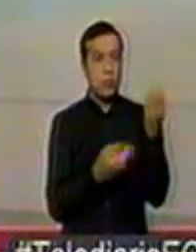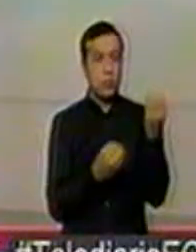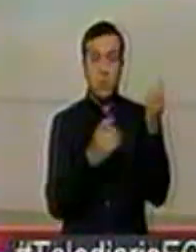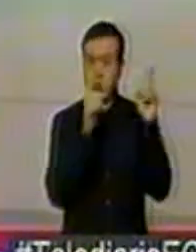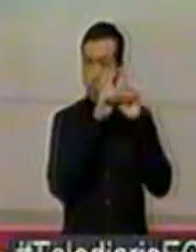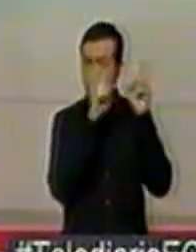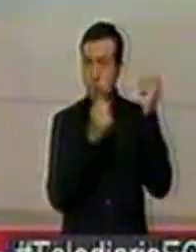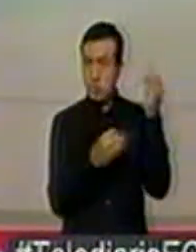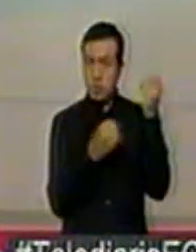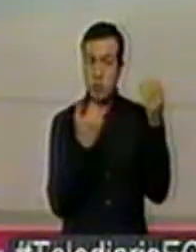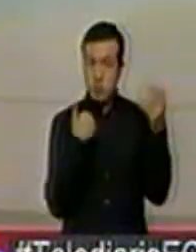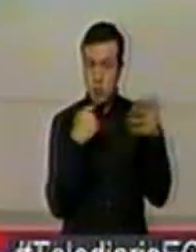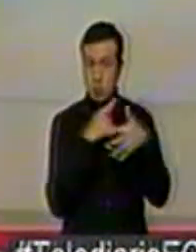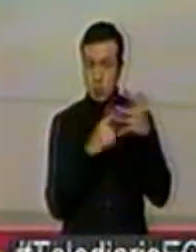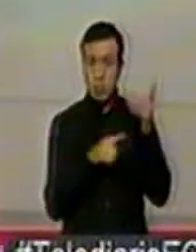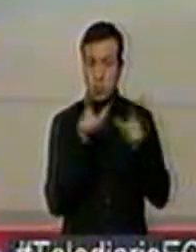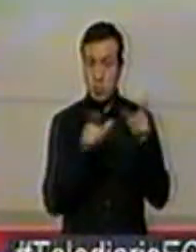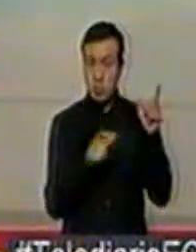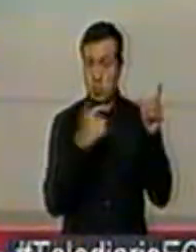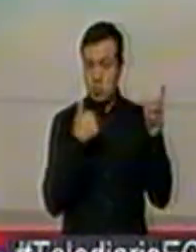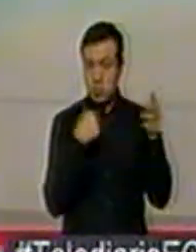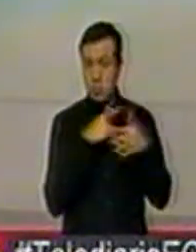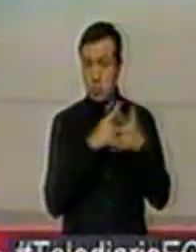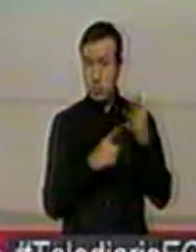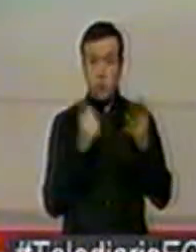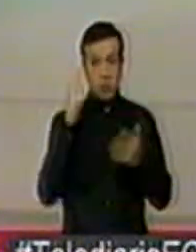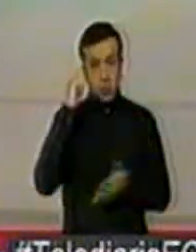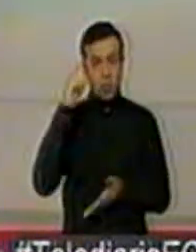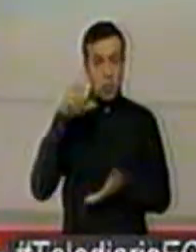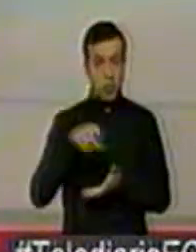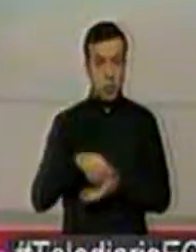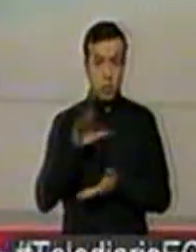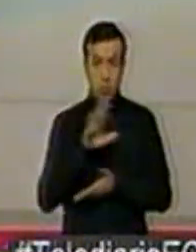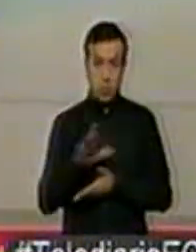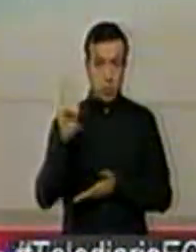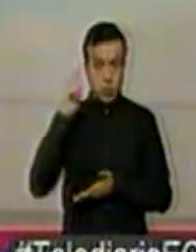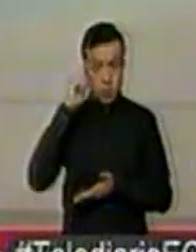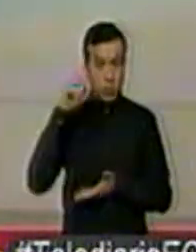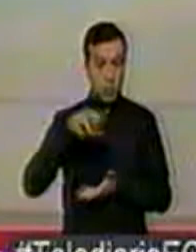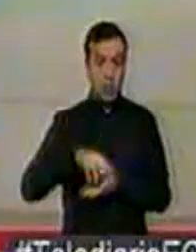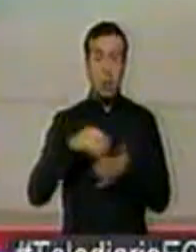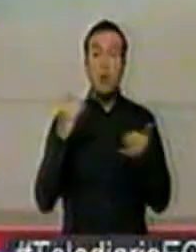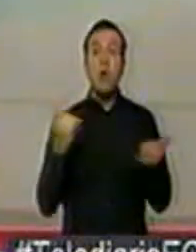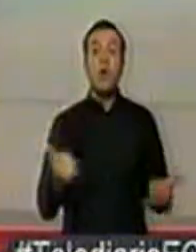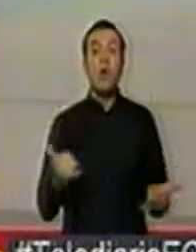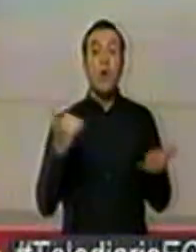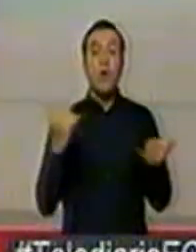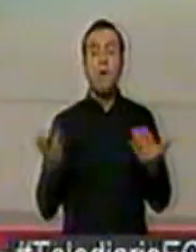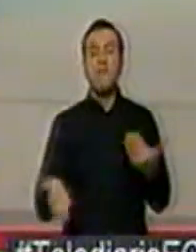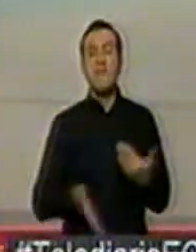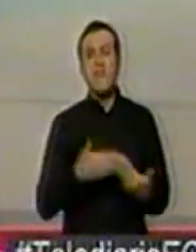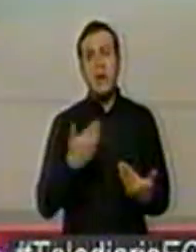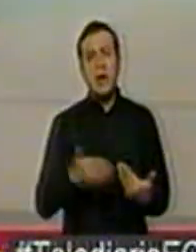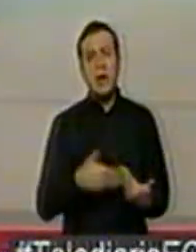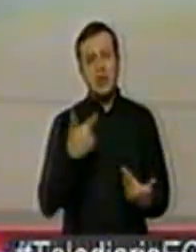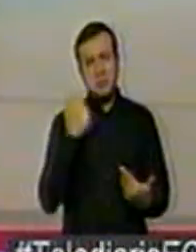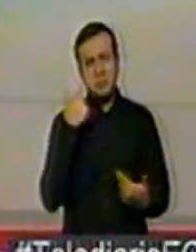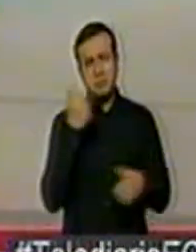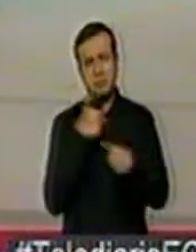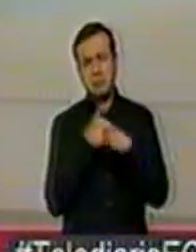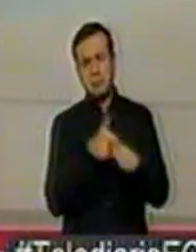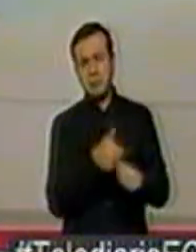empresas y de todos los ciudadanos el estado para el para el estado el día de hoy es muy fácil hacer un seguimiento